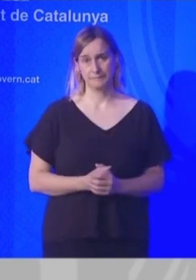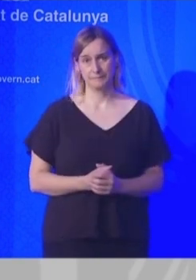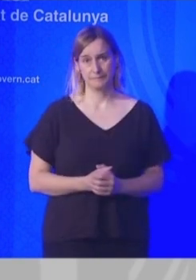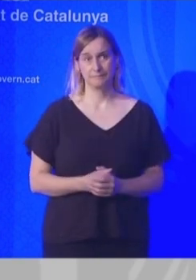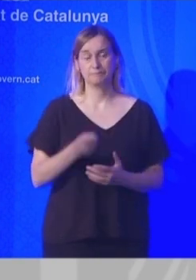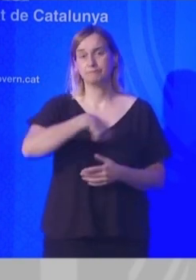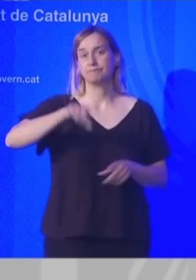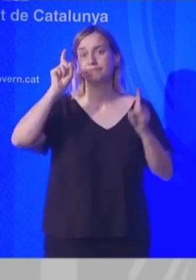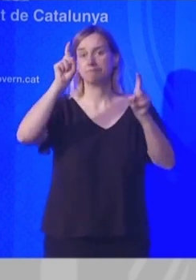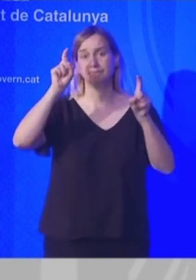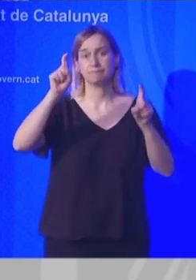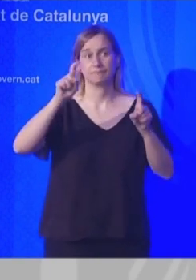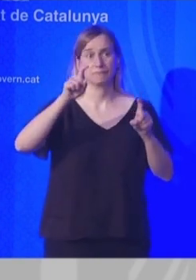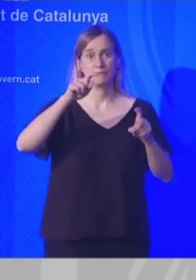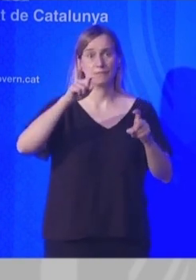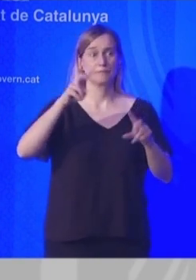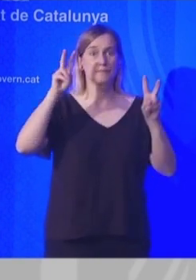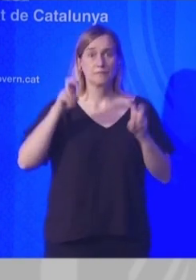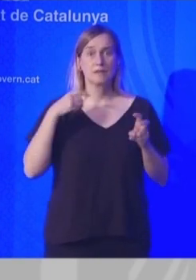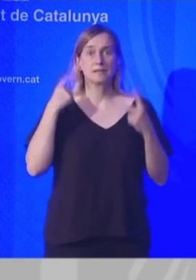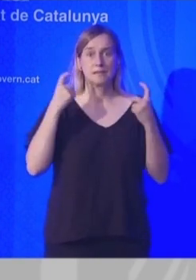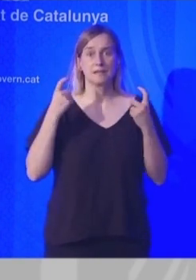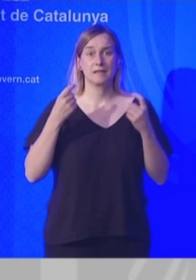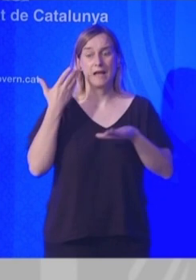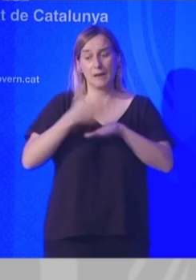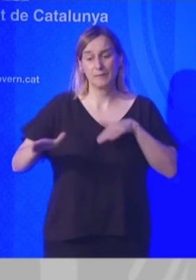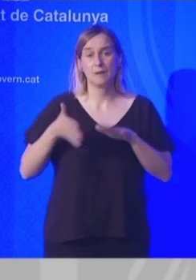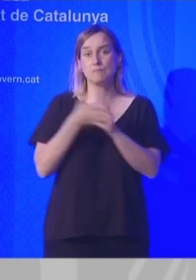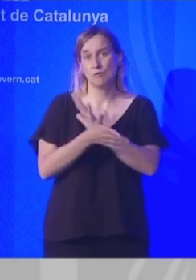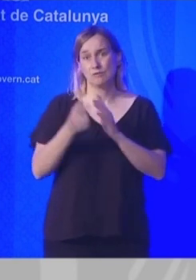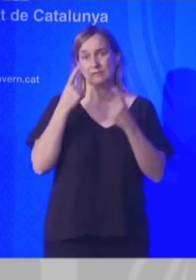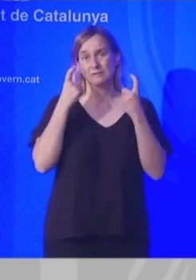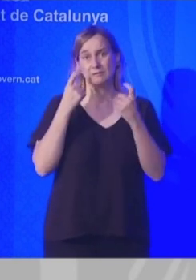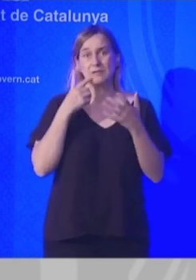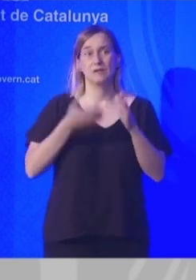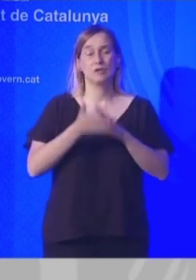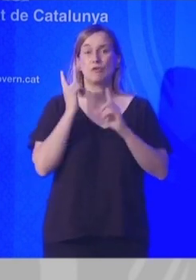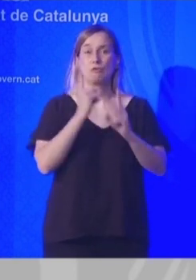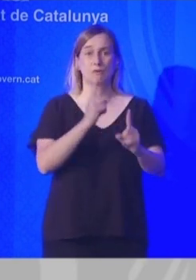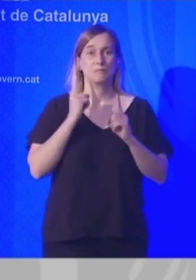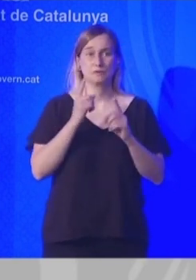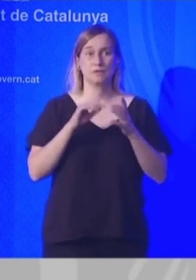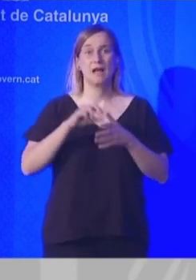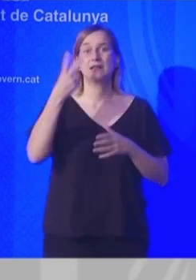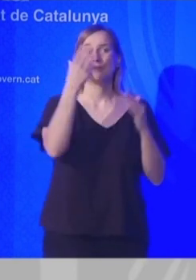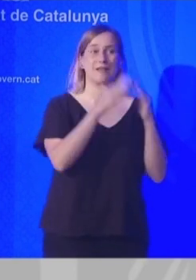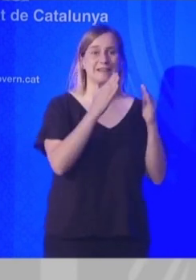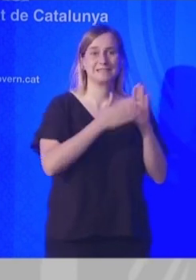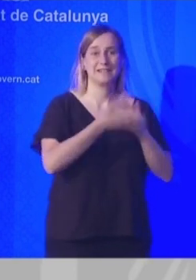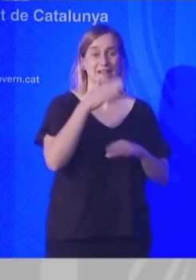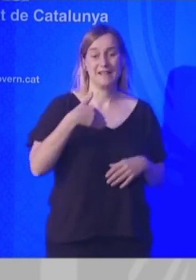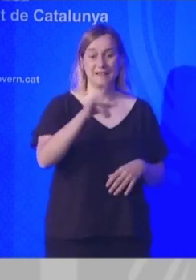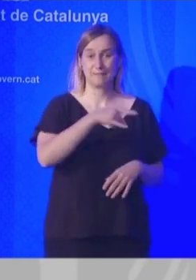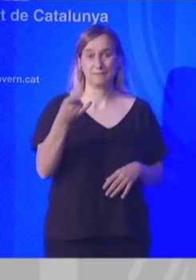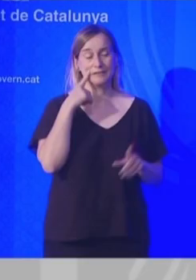recomendamos que no se desplacen a segundas residencias durante este fin de semana nos desplacen hasta unas residencias a que